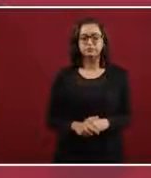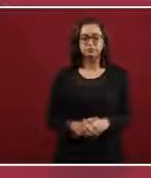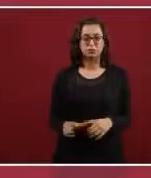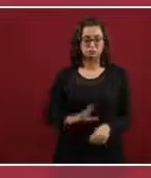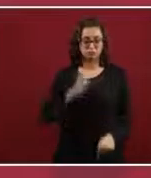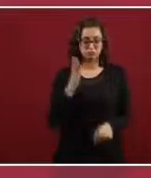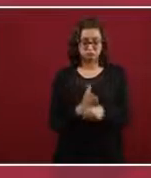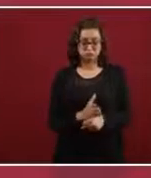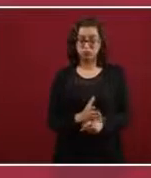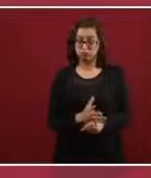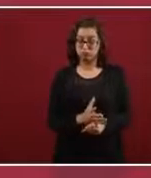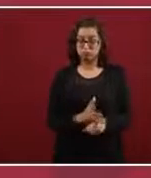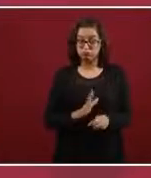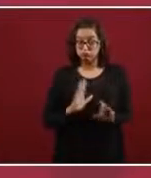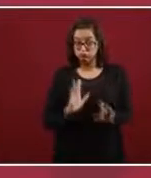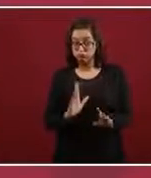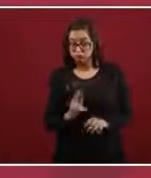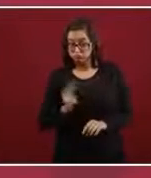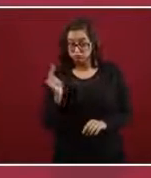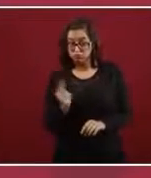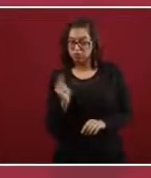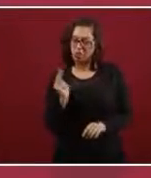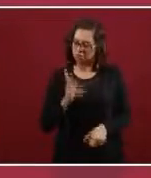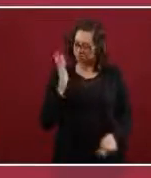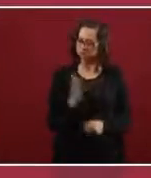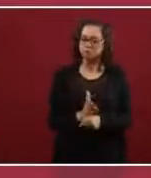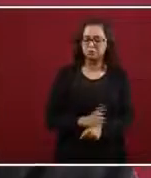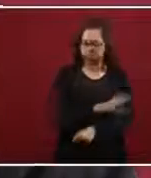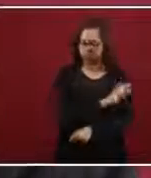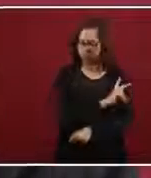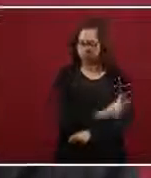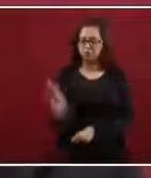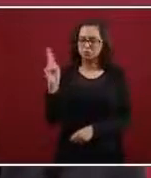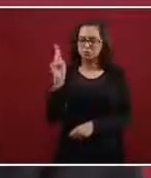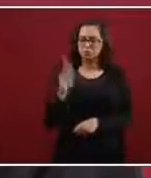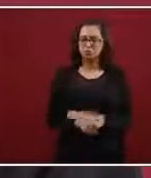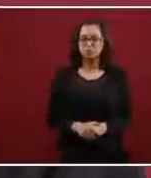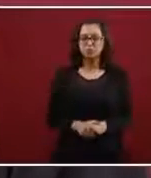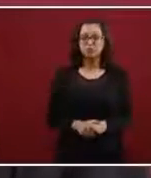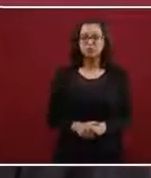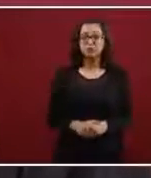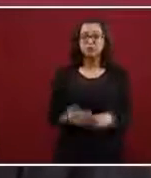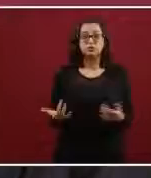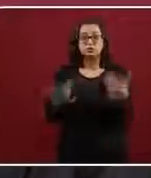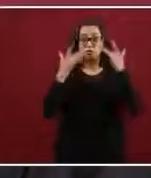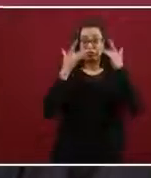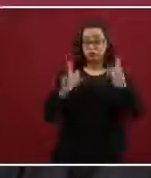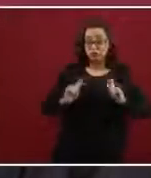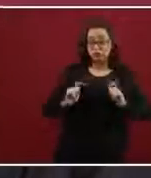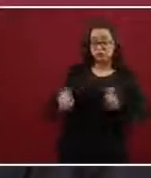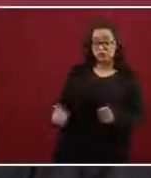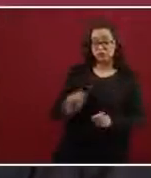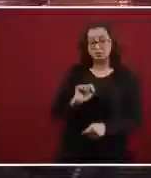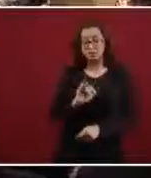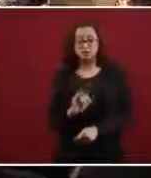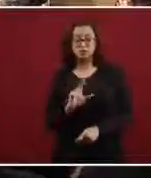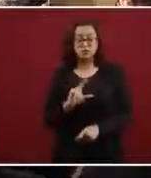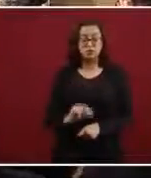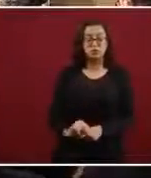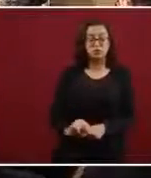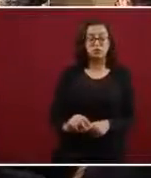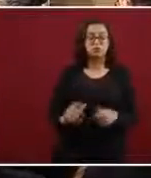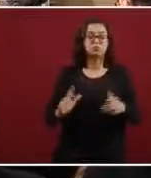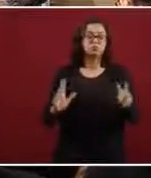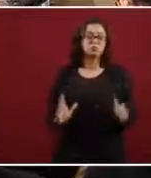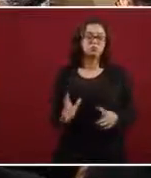impunidad para nadie se actúe. Sobre si se tiene que separar del cargo, pues eso lo tiene